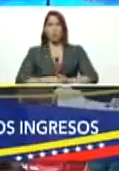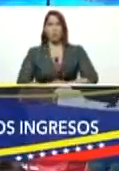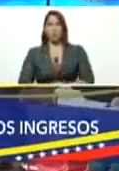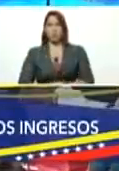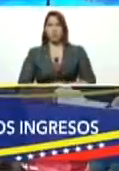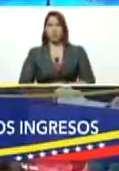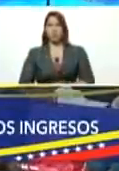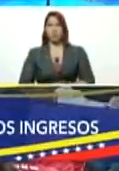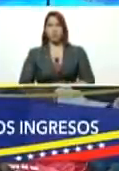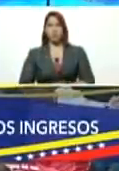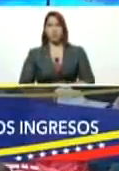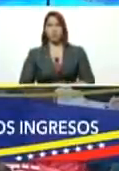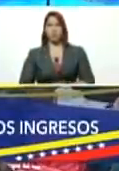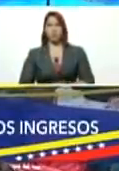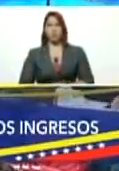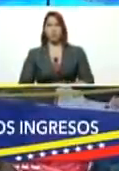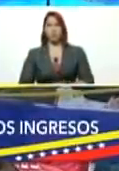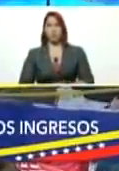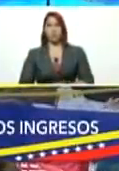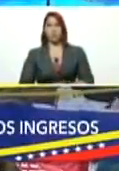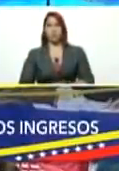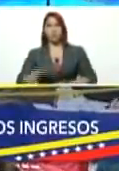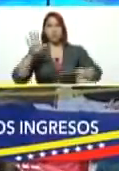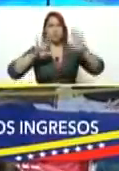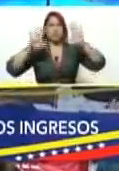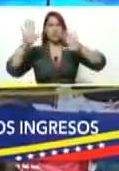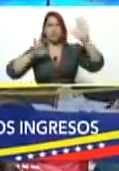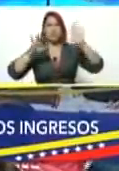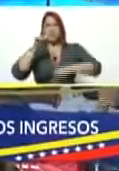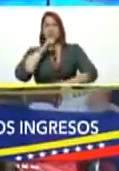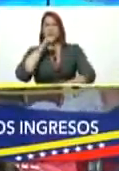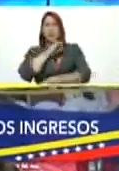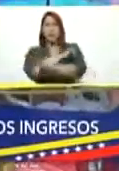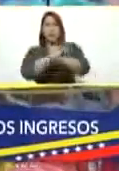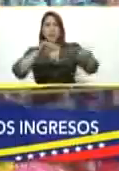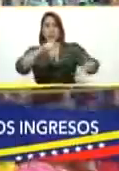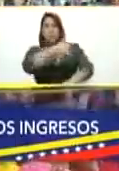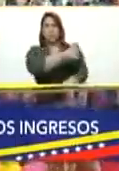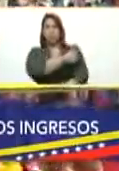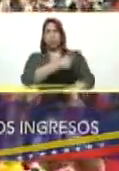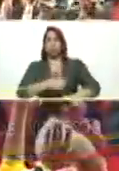venezolanas levanten la mano a los que están vacunados